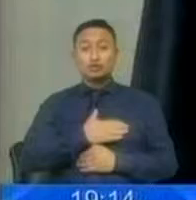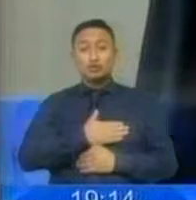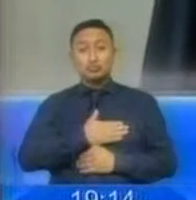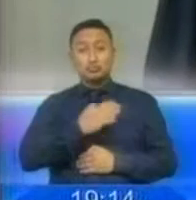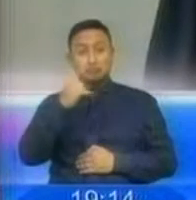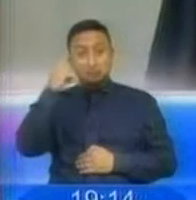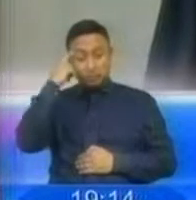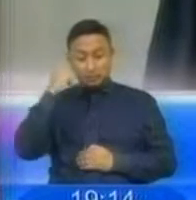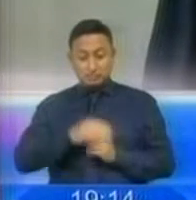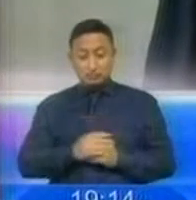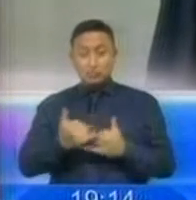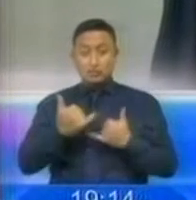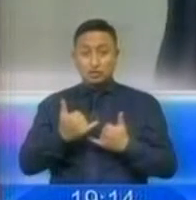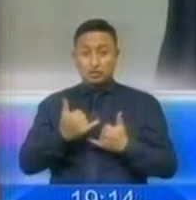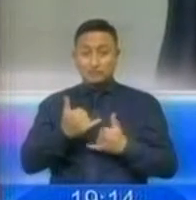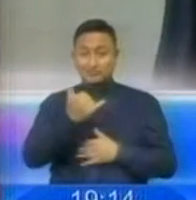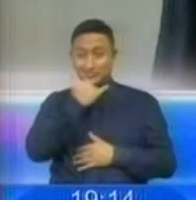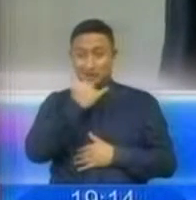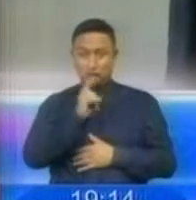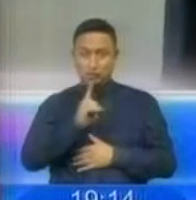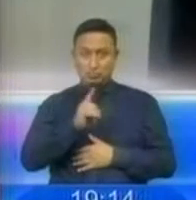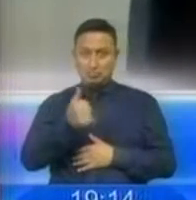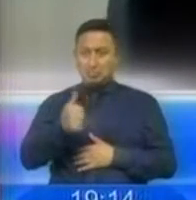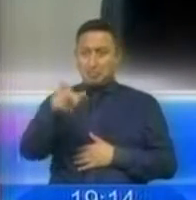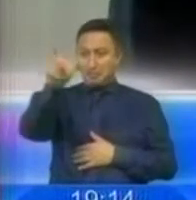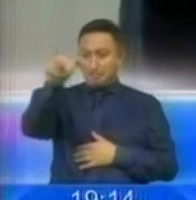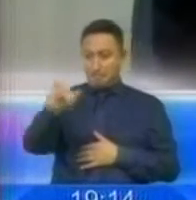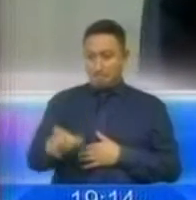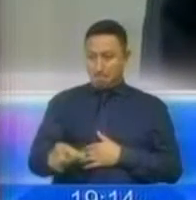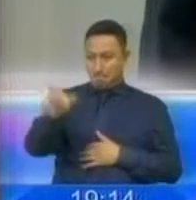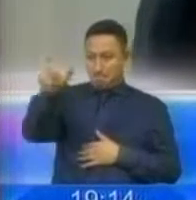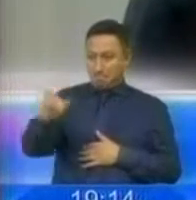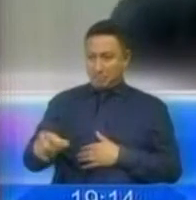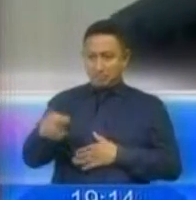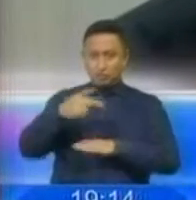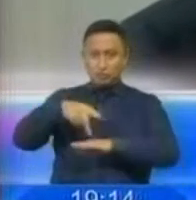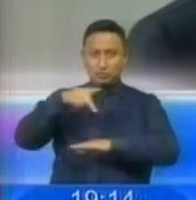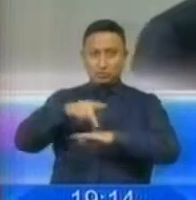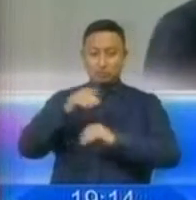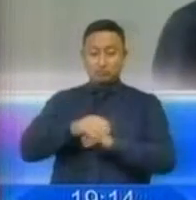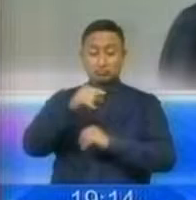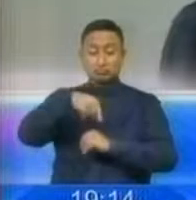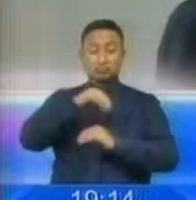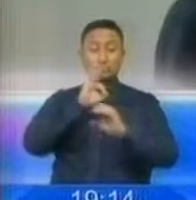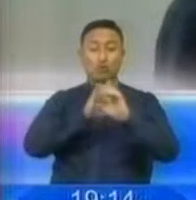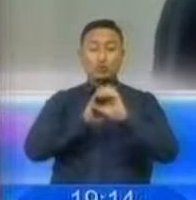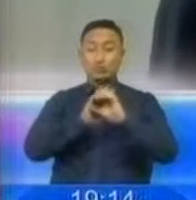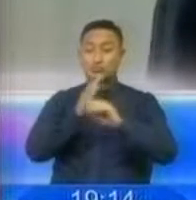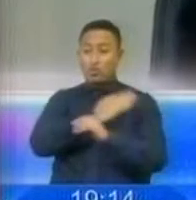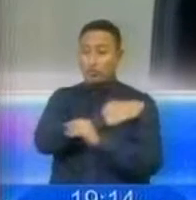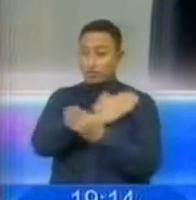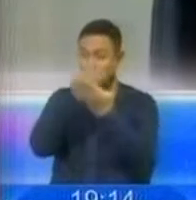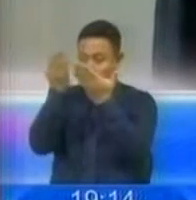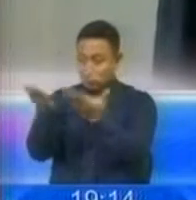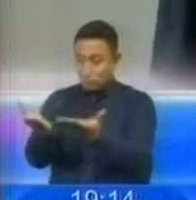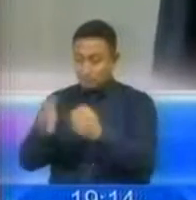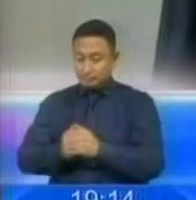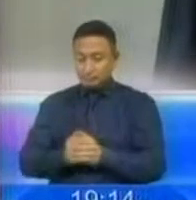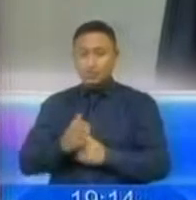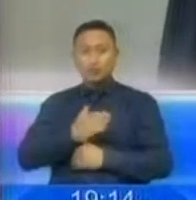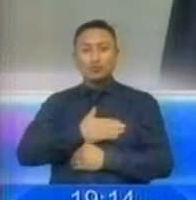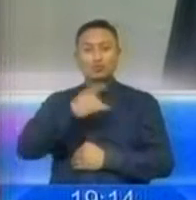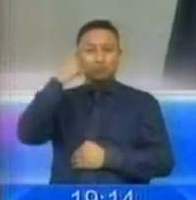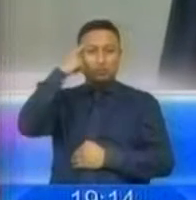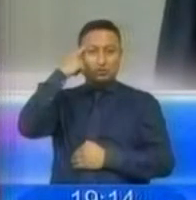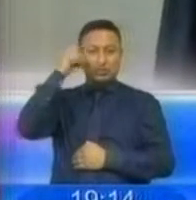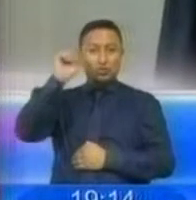hemos escogido bien. Son personas en las que el Consejo ha depositado su confianza y creo que también